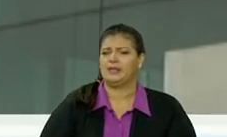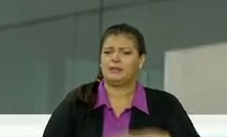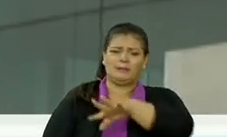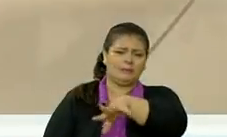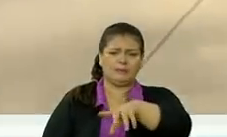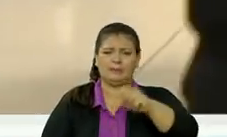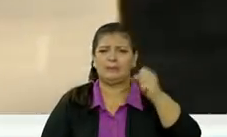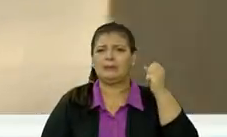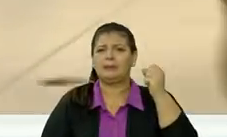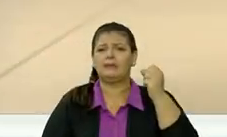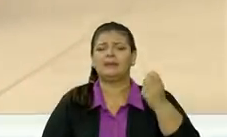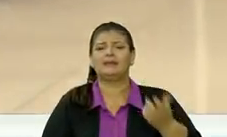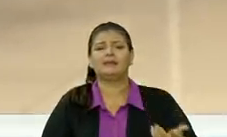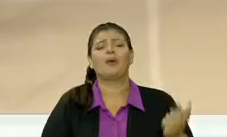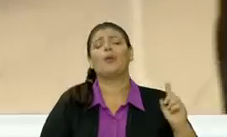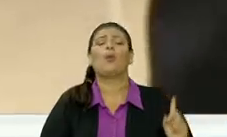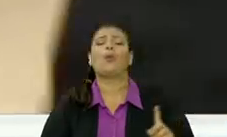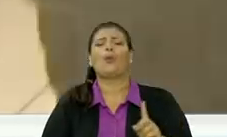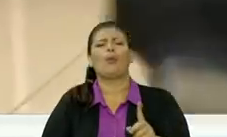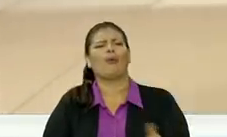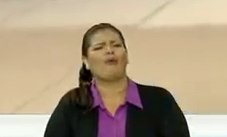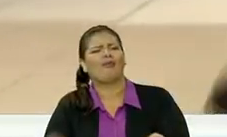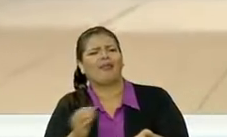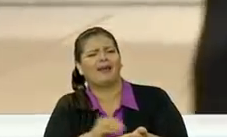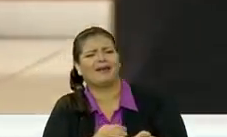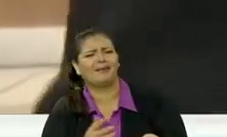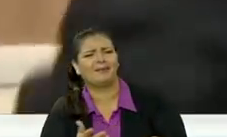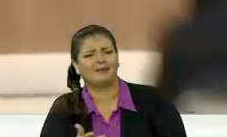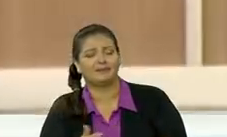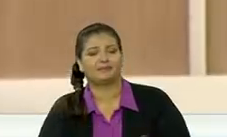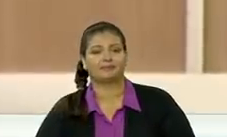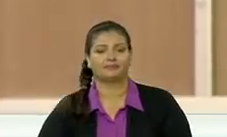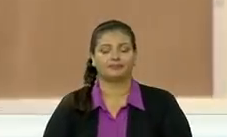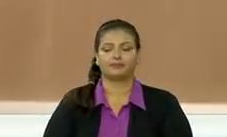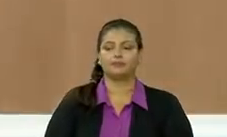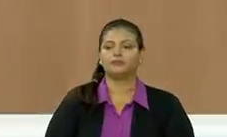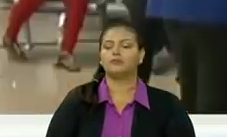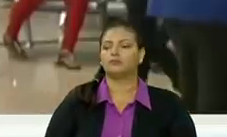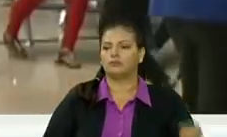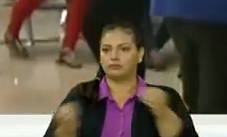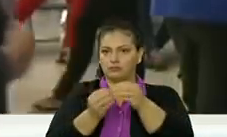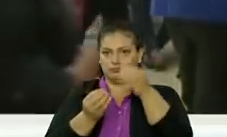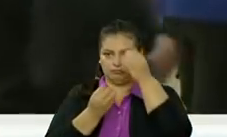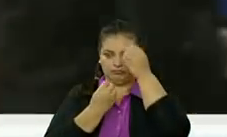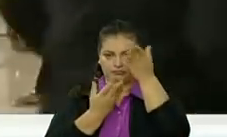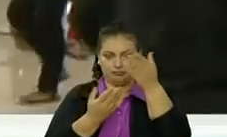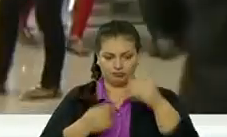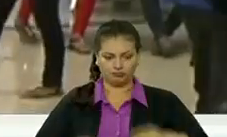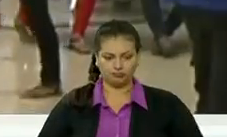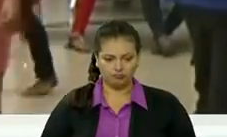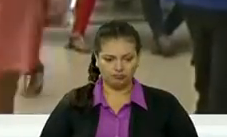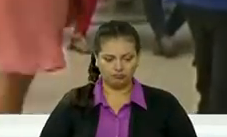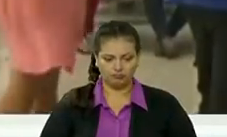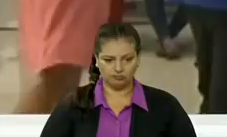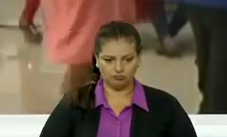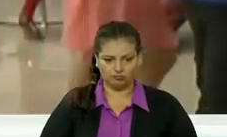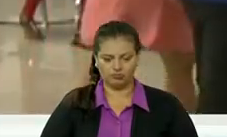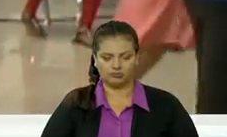solo el reloj, el choreo anterior también. Pues. Todo. Bueno, más información para ustedes. Pega colilla, muy